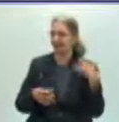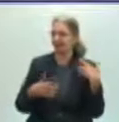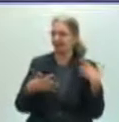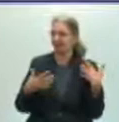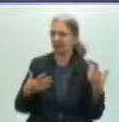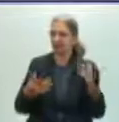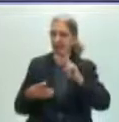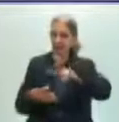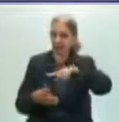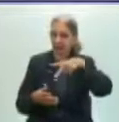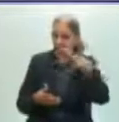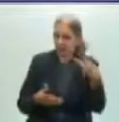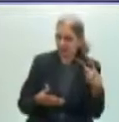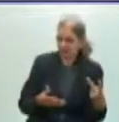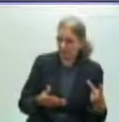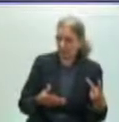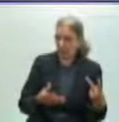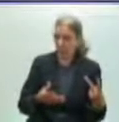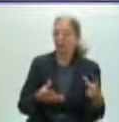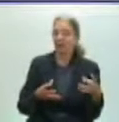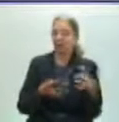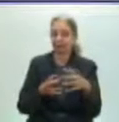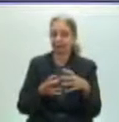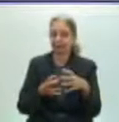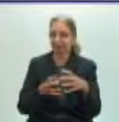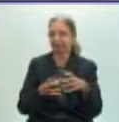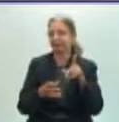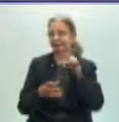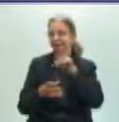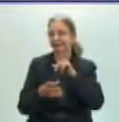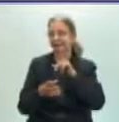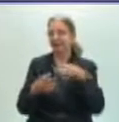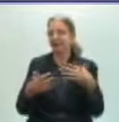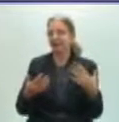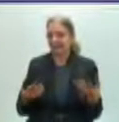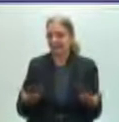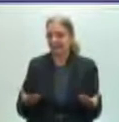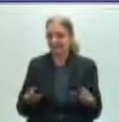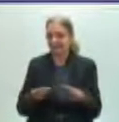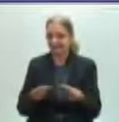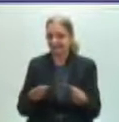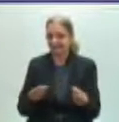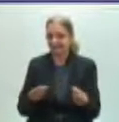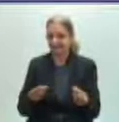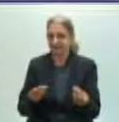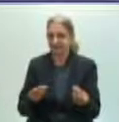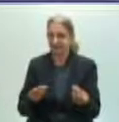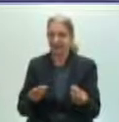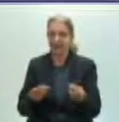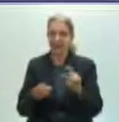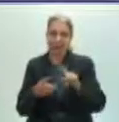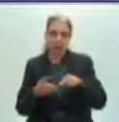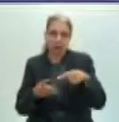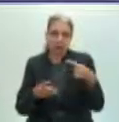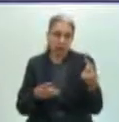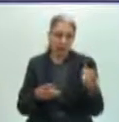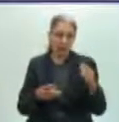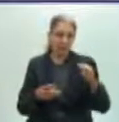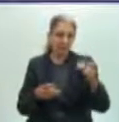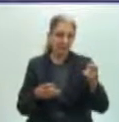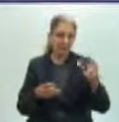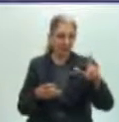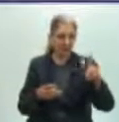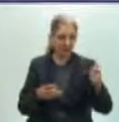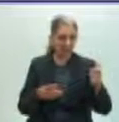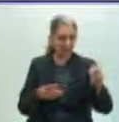el doble de la cantidad destinadas a la siembra de malanga. Sería el doble del 10%